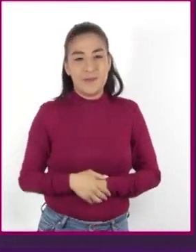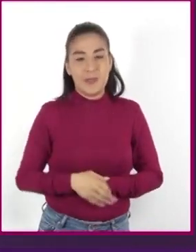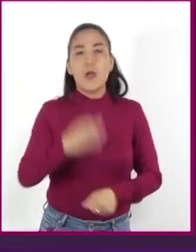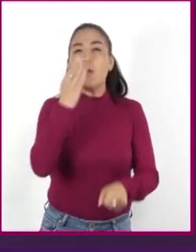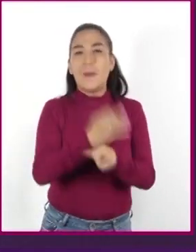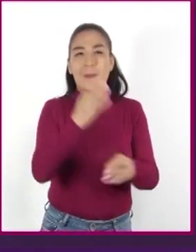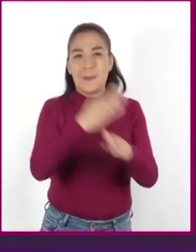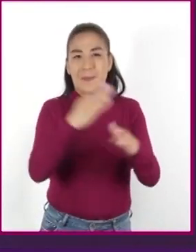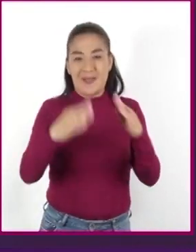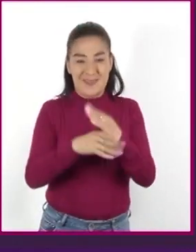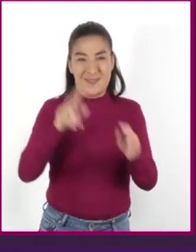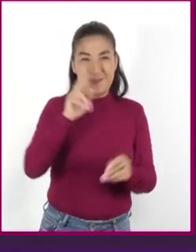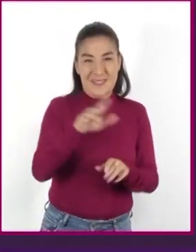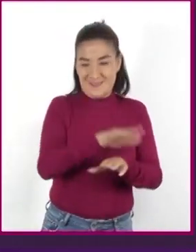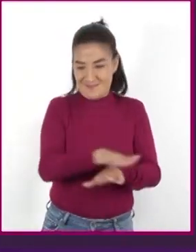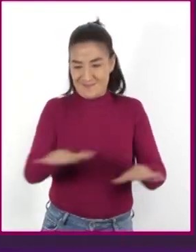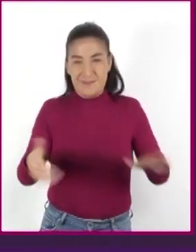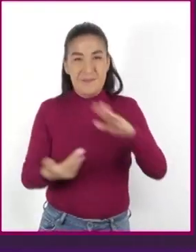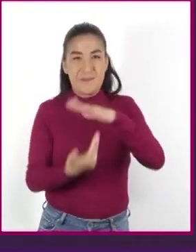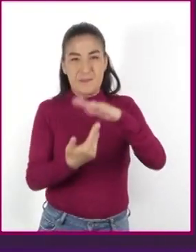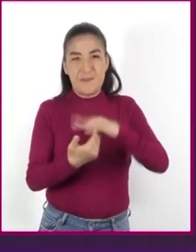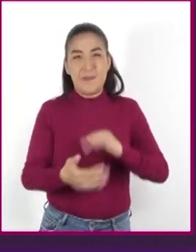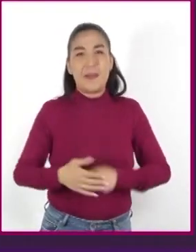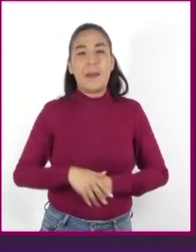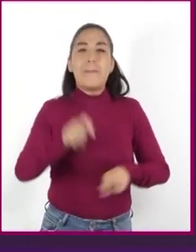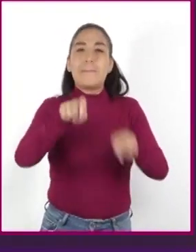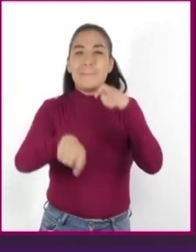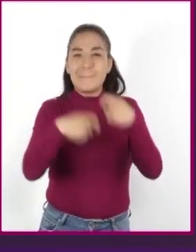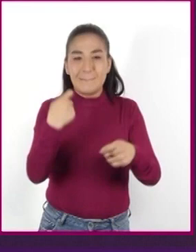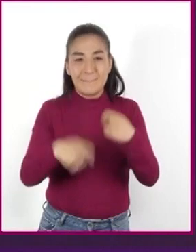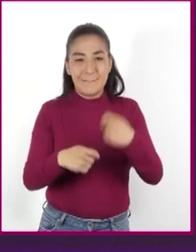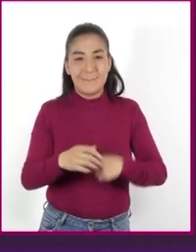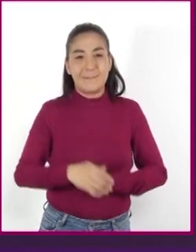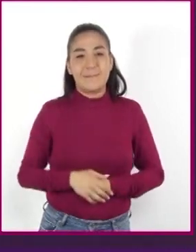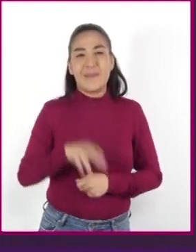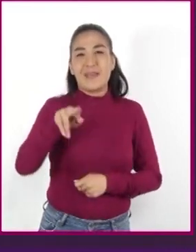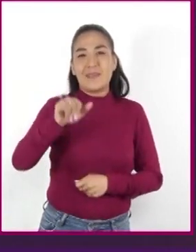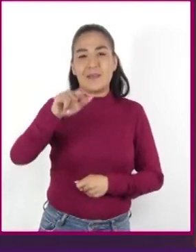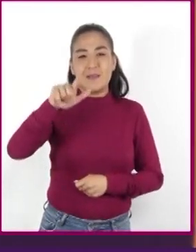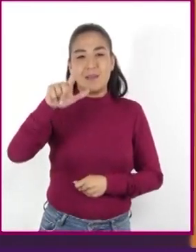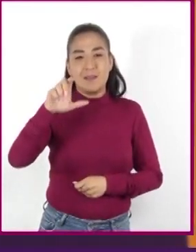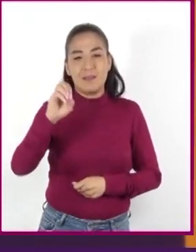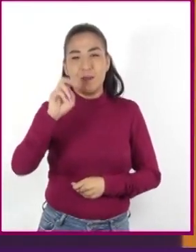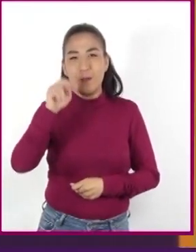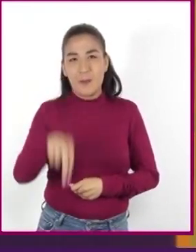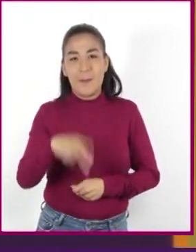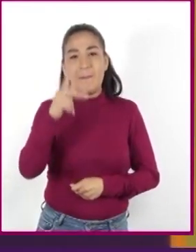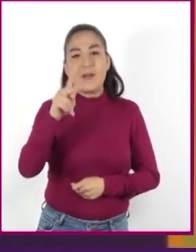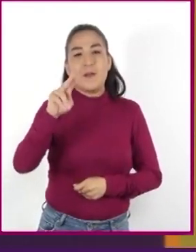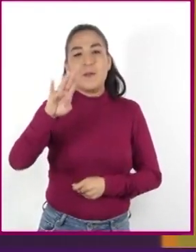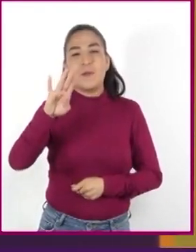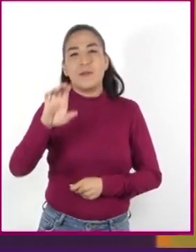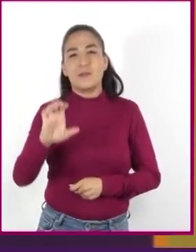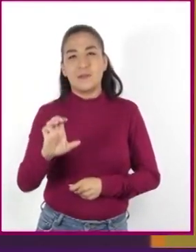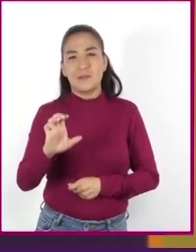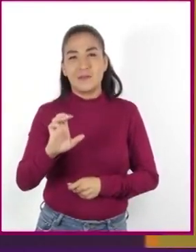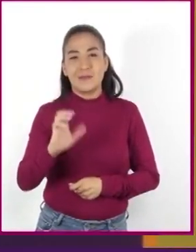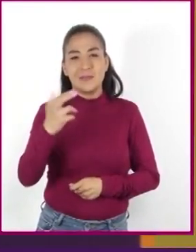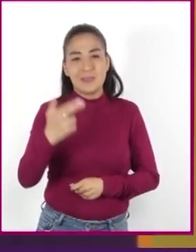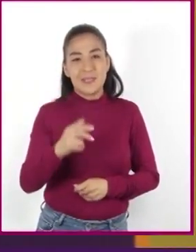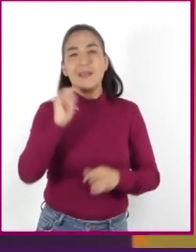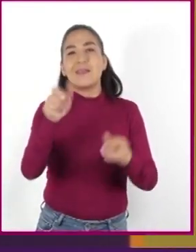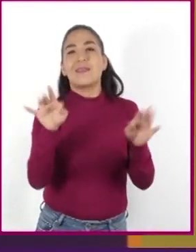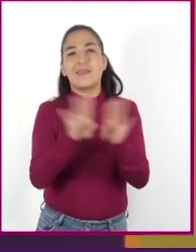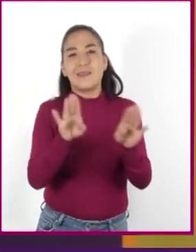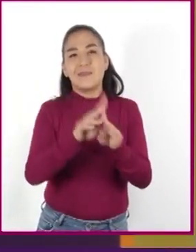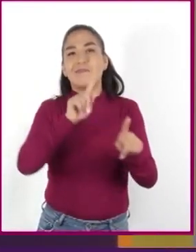nuestro alrededor, como por ejemplo los plásticos, el nylon, el PVC, los medicamentos, las